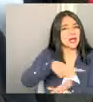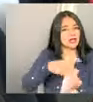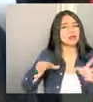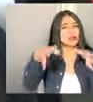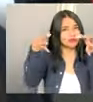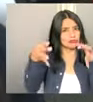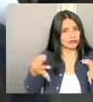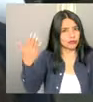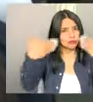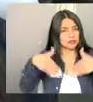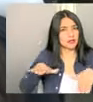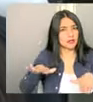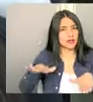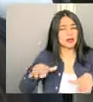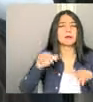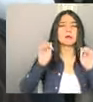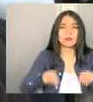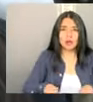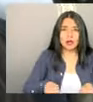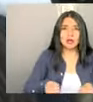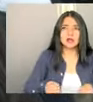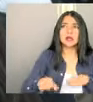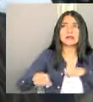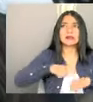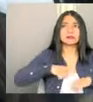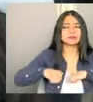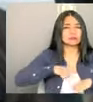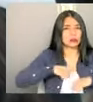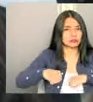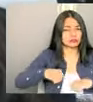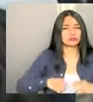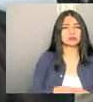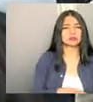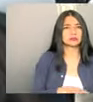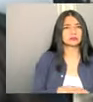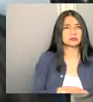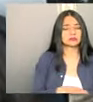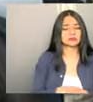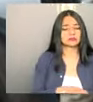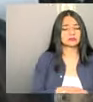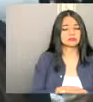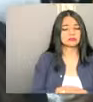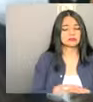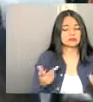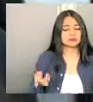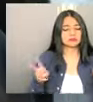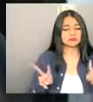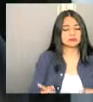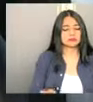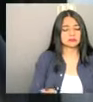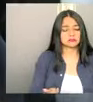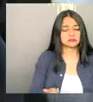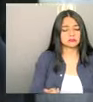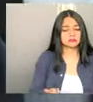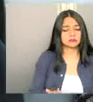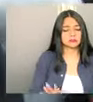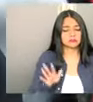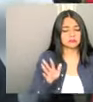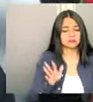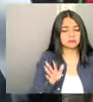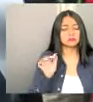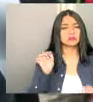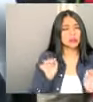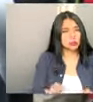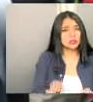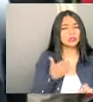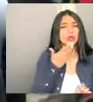antes de que usted inicie ya toda su gestión. Y también queríamos saber si es que nos puede enfatizar o explicar un poquito esto